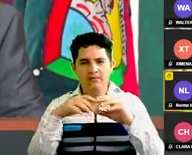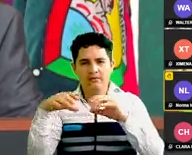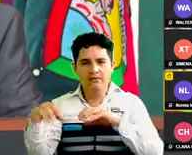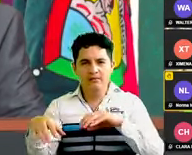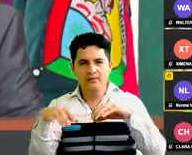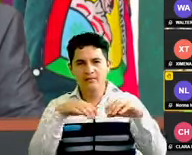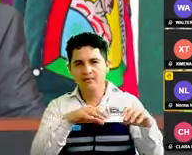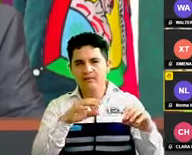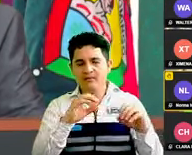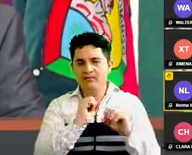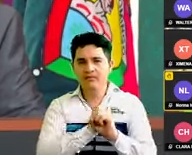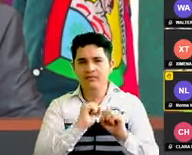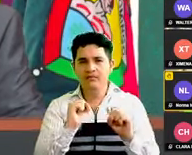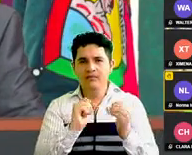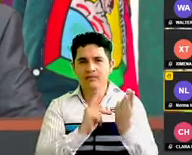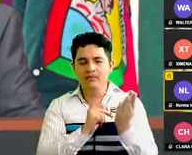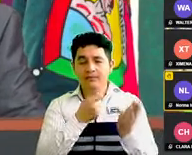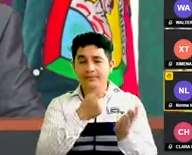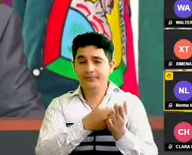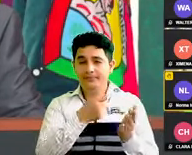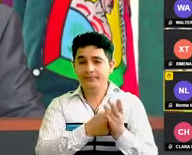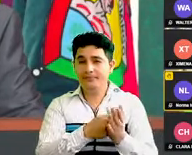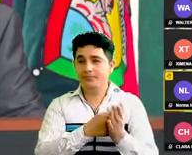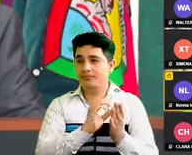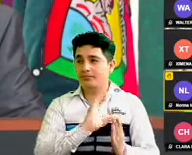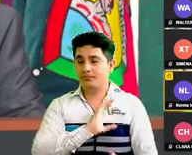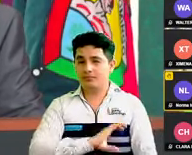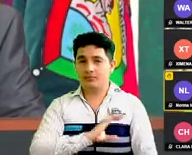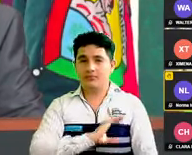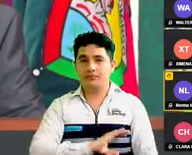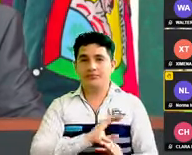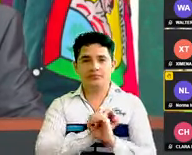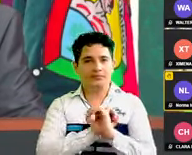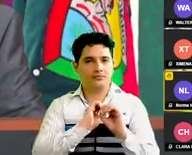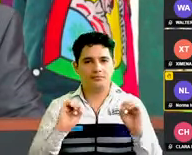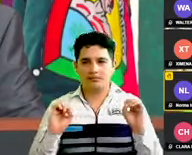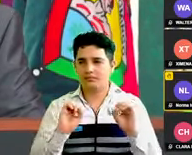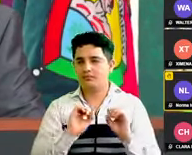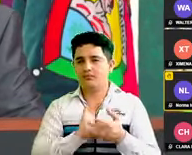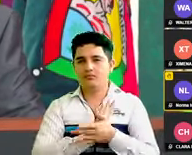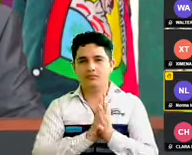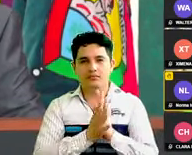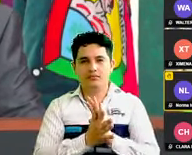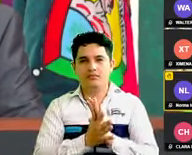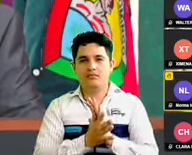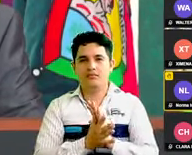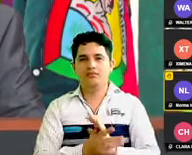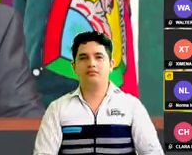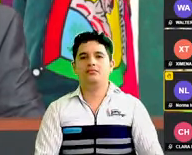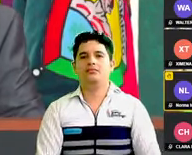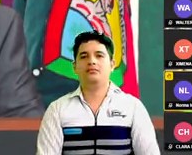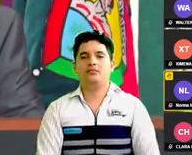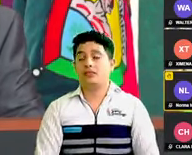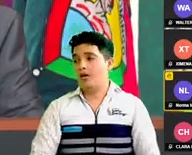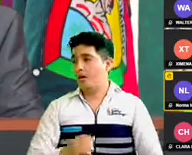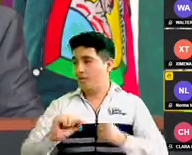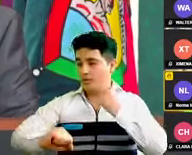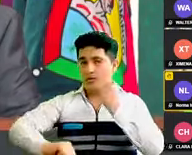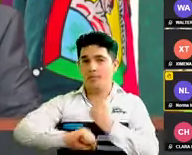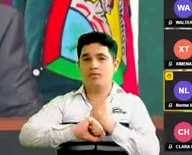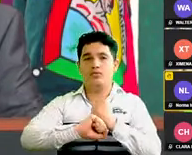sido organizado, no se ha gastado absolutamente recursos del gobierno municipal. Ha habido